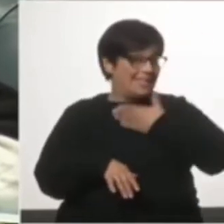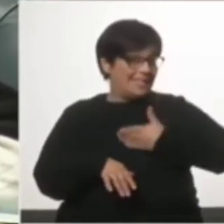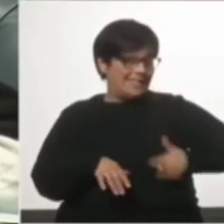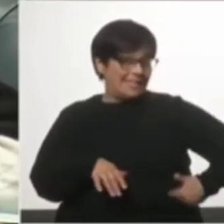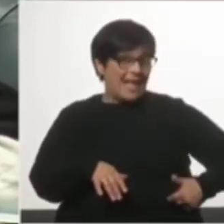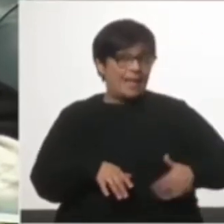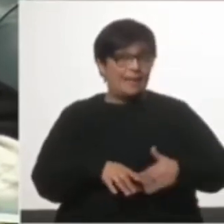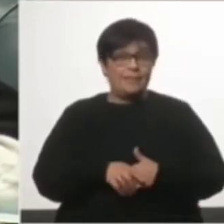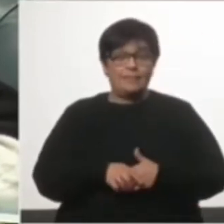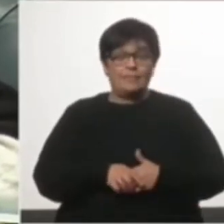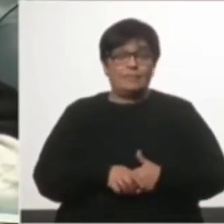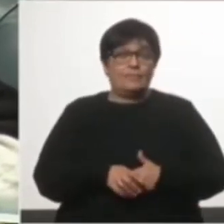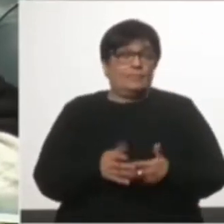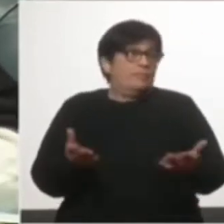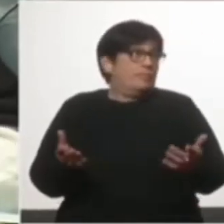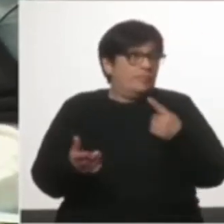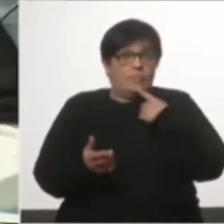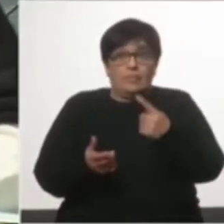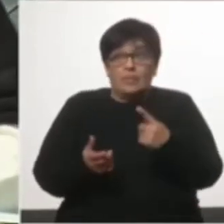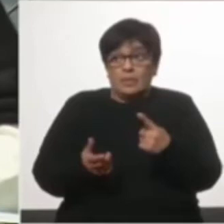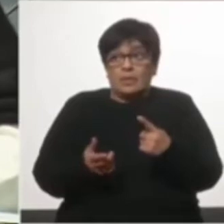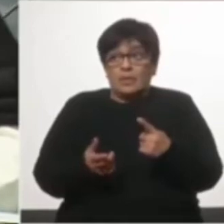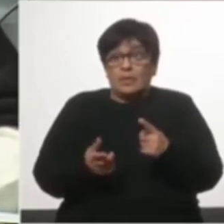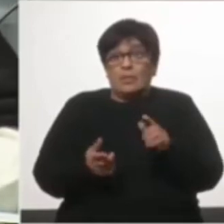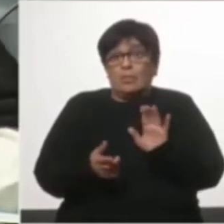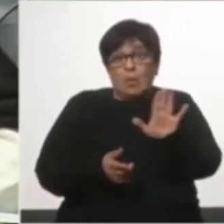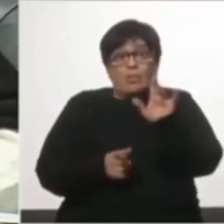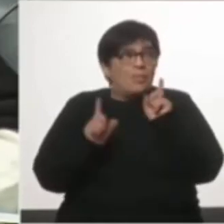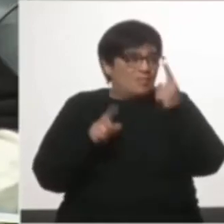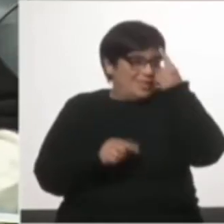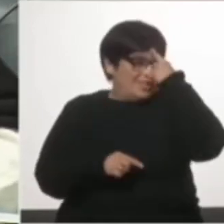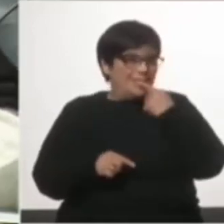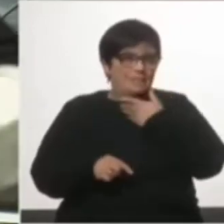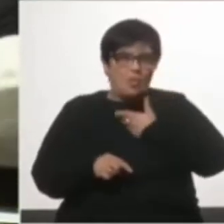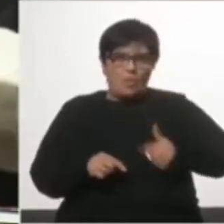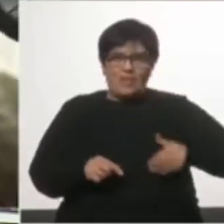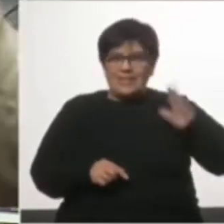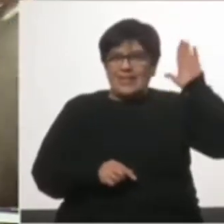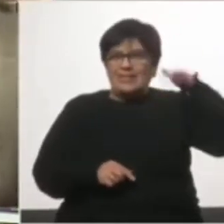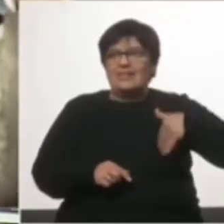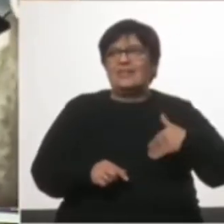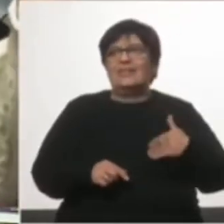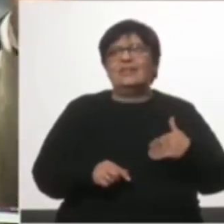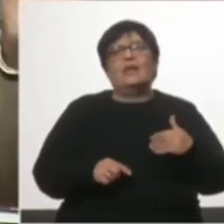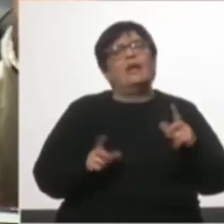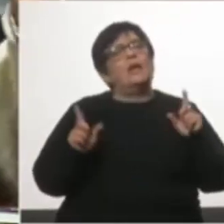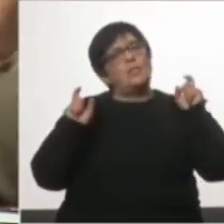gobierno, y digo en palabras propias del presidente de la República, muy